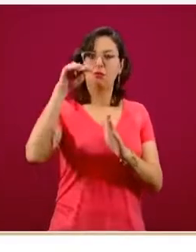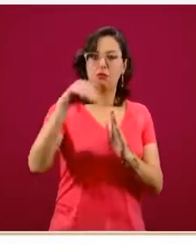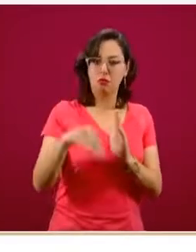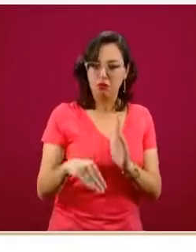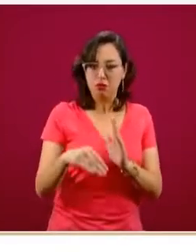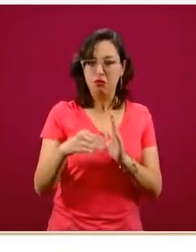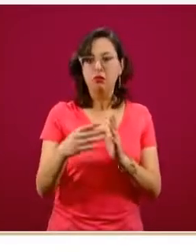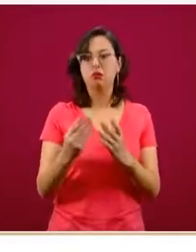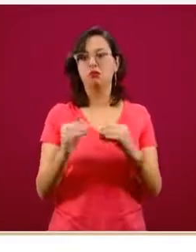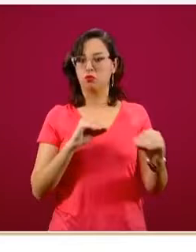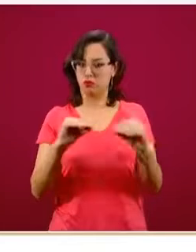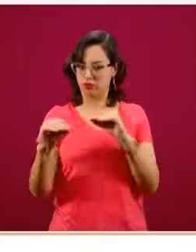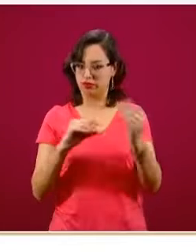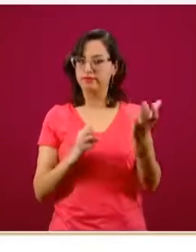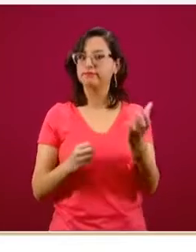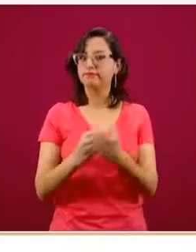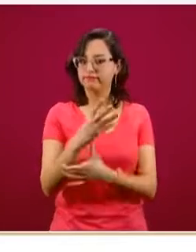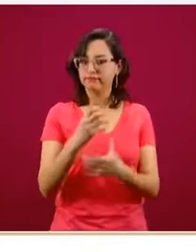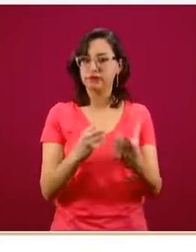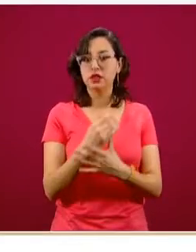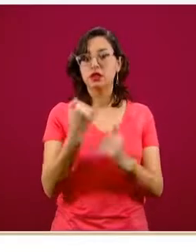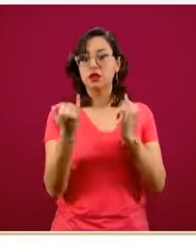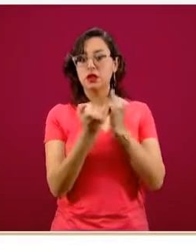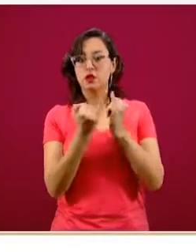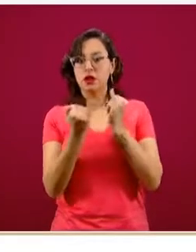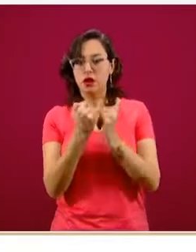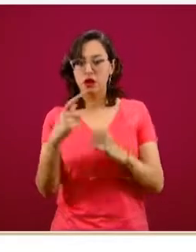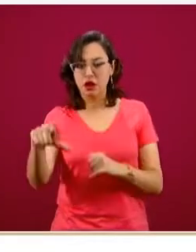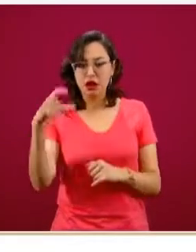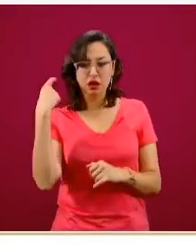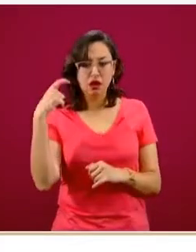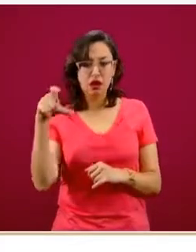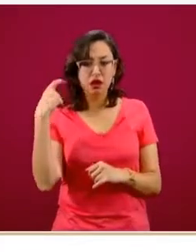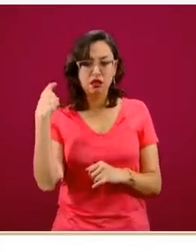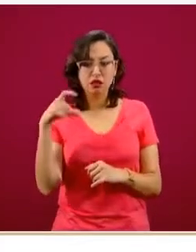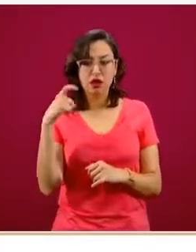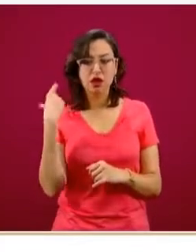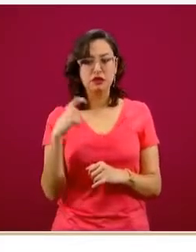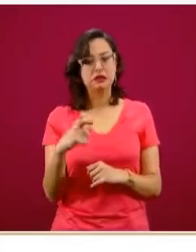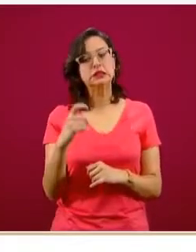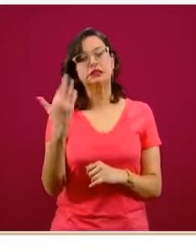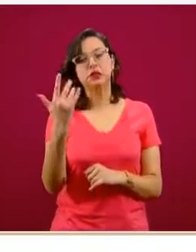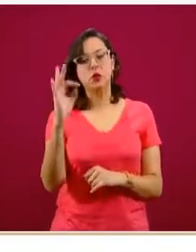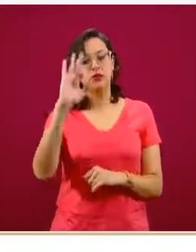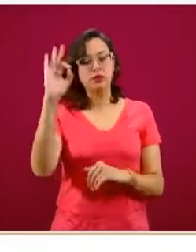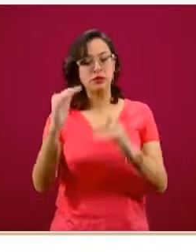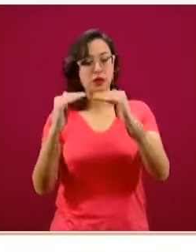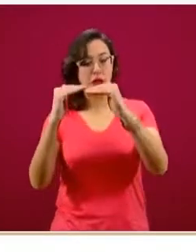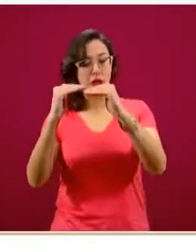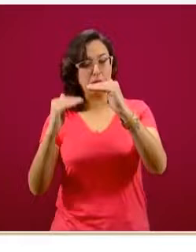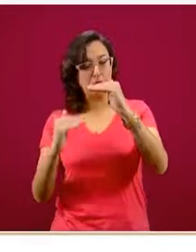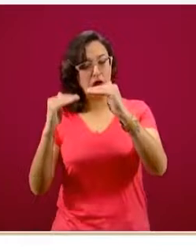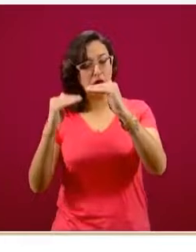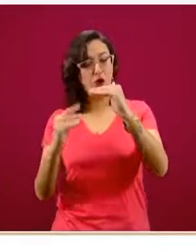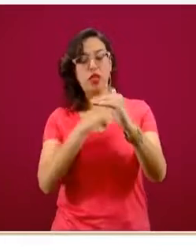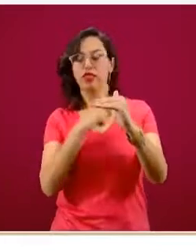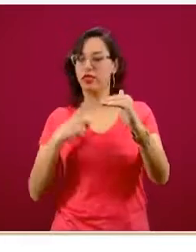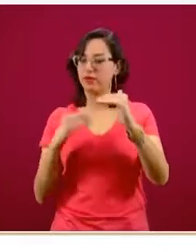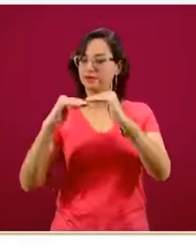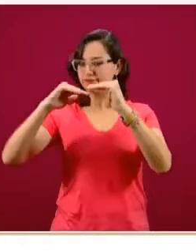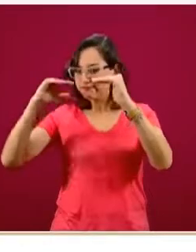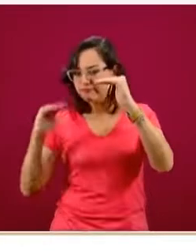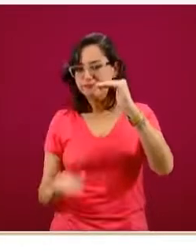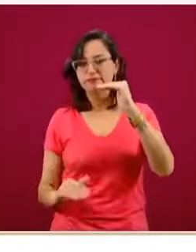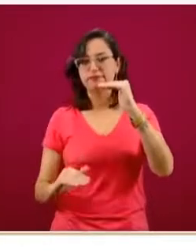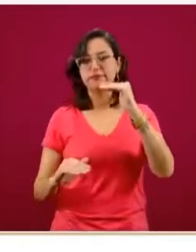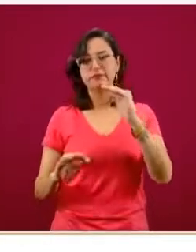movilidad, y al igual que en Querétaro, que estamos un poquito rayando el 50%, hay que estar por debajo del